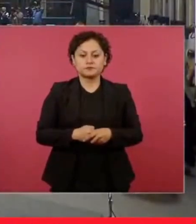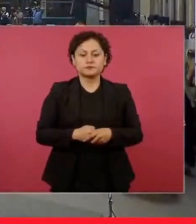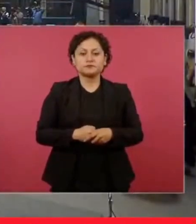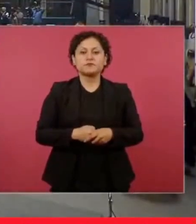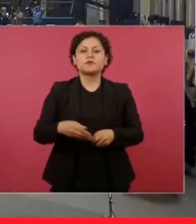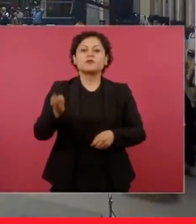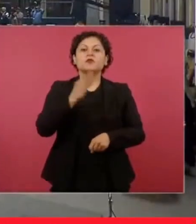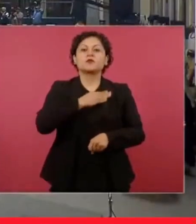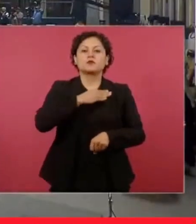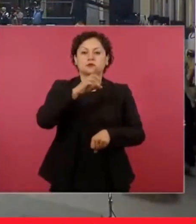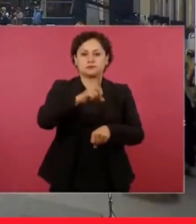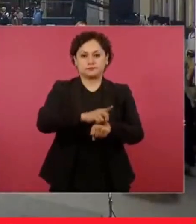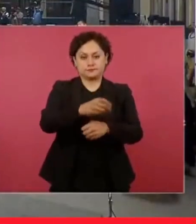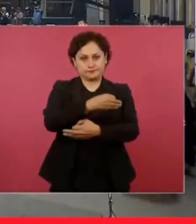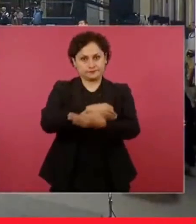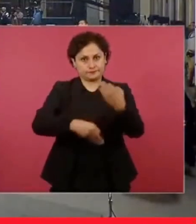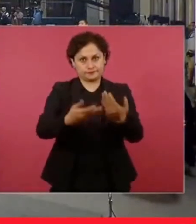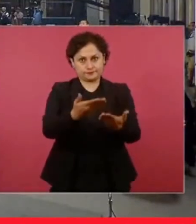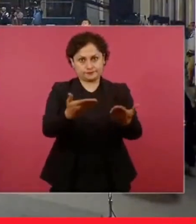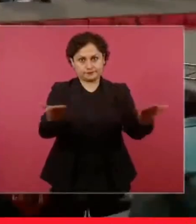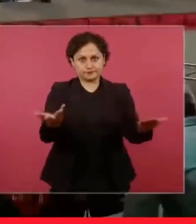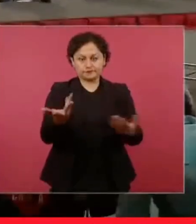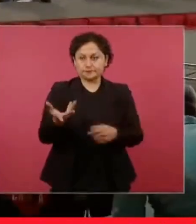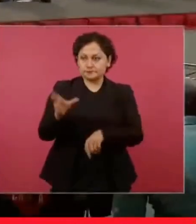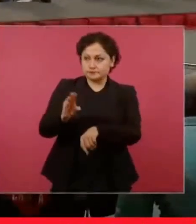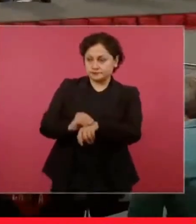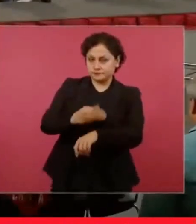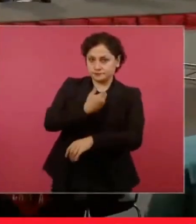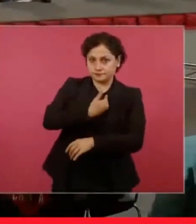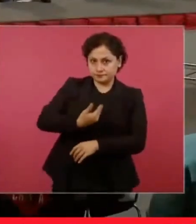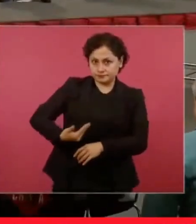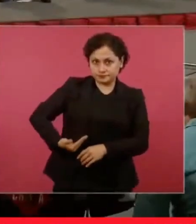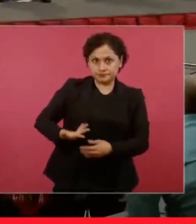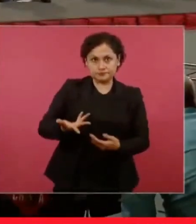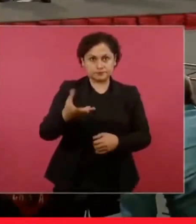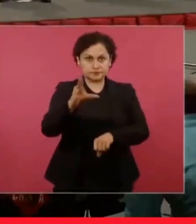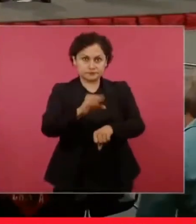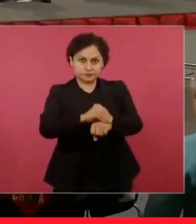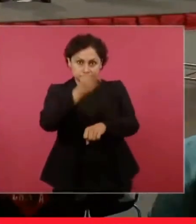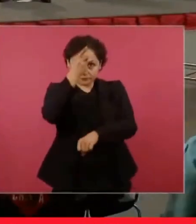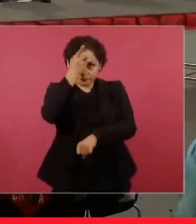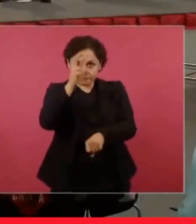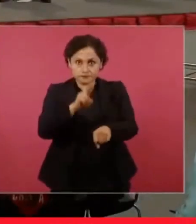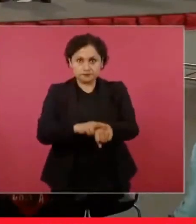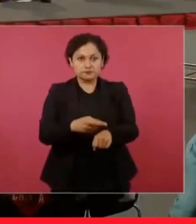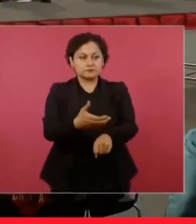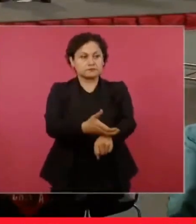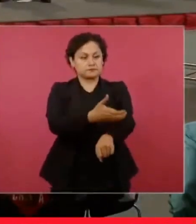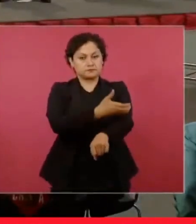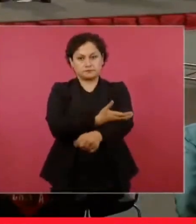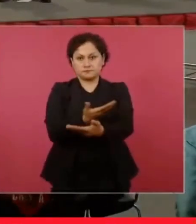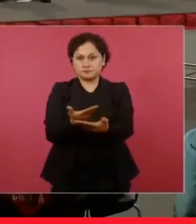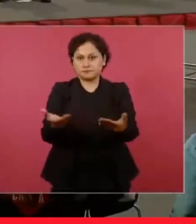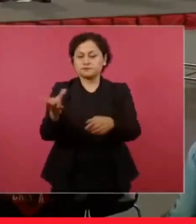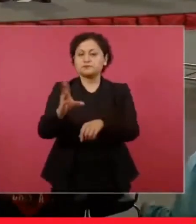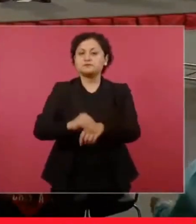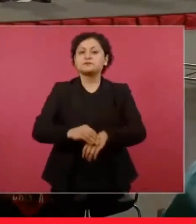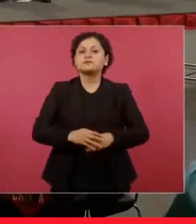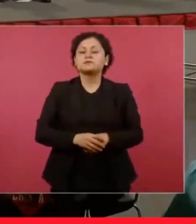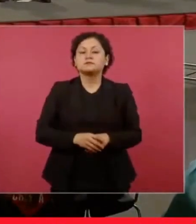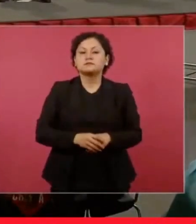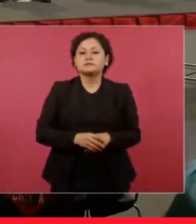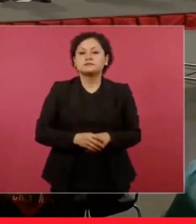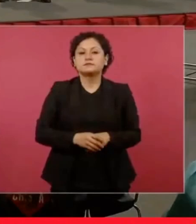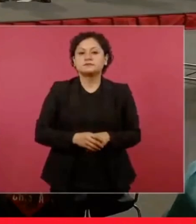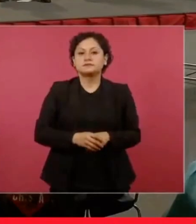Muy buenos días a todos. Con su permiso, señor presidente, señor director, compañeros. Bueno, pues a diferencia de